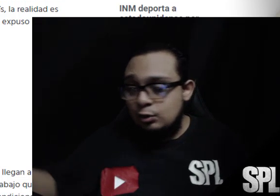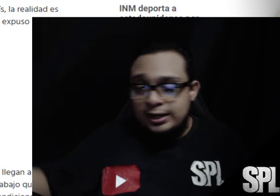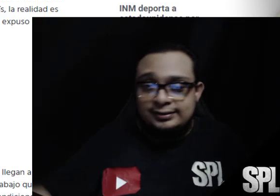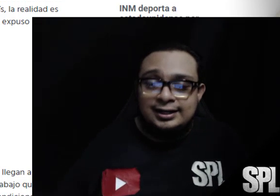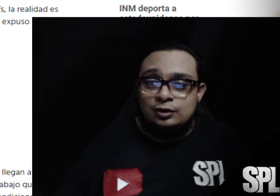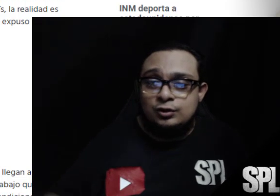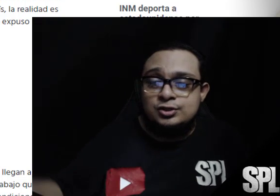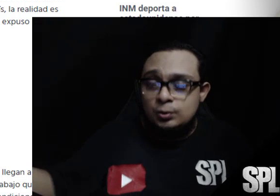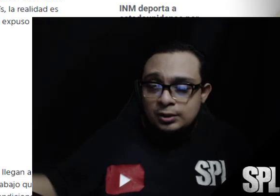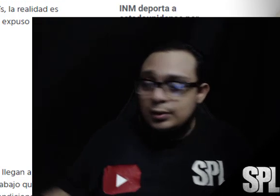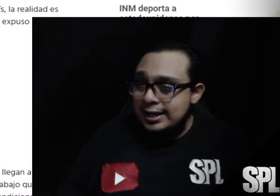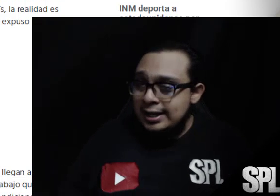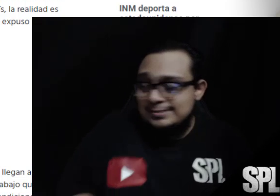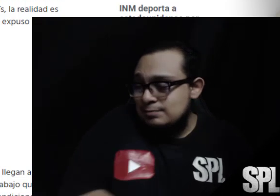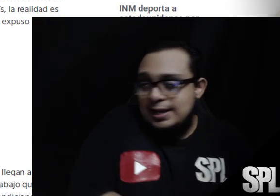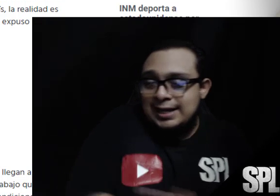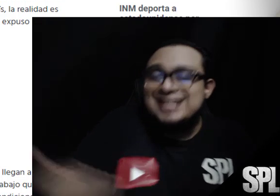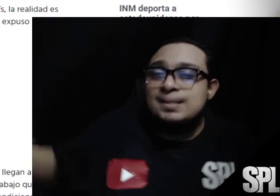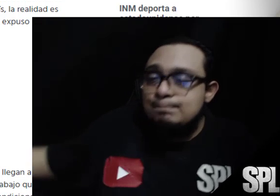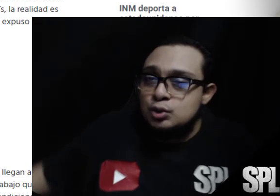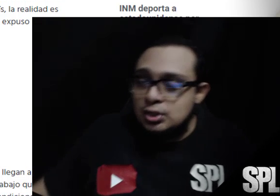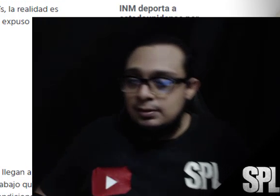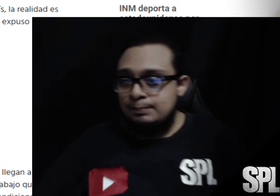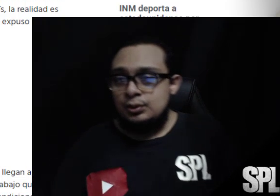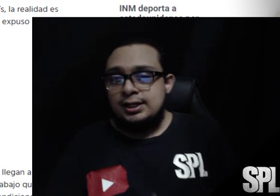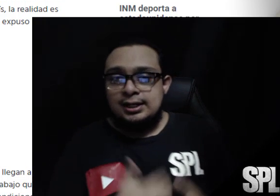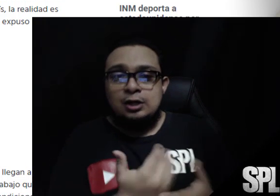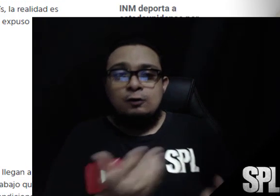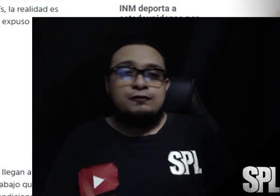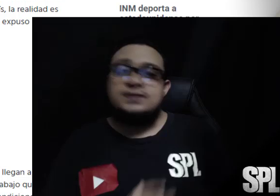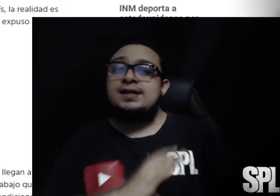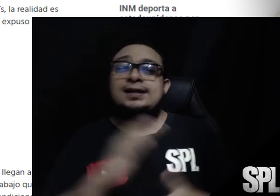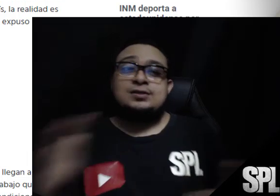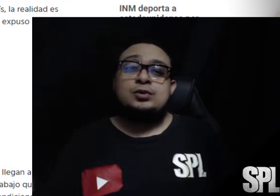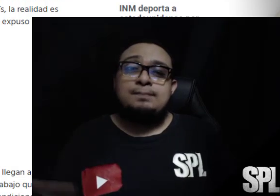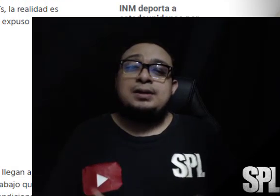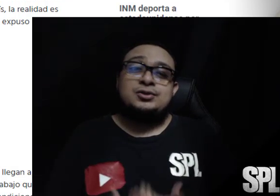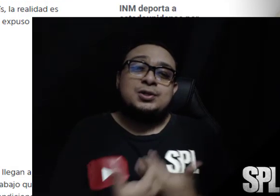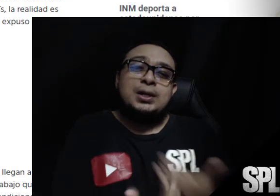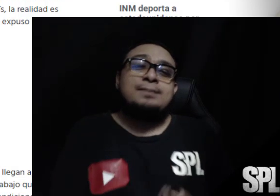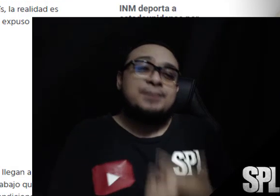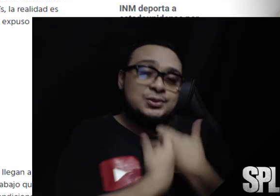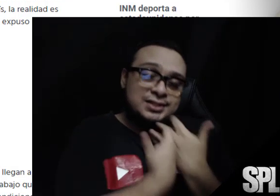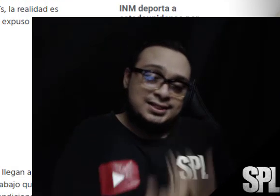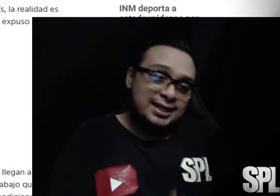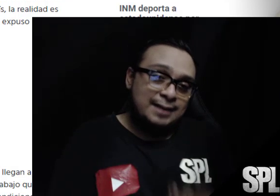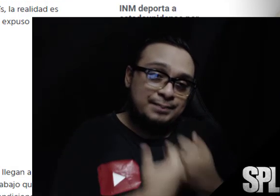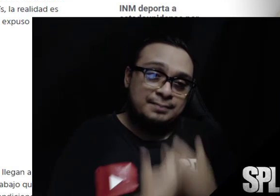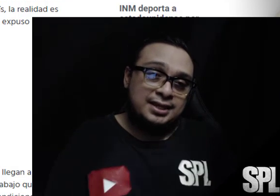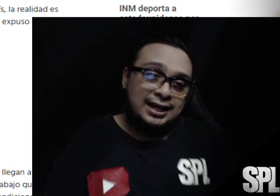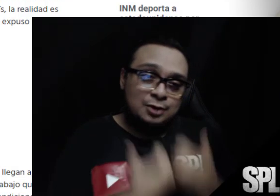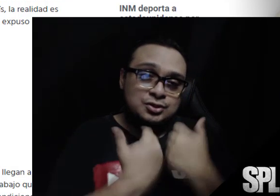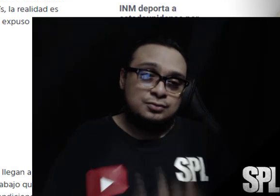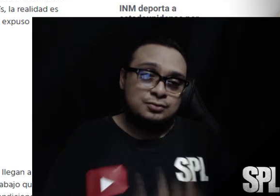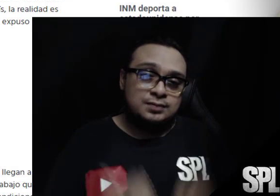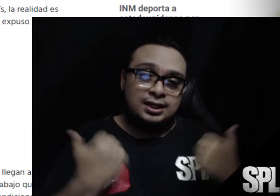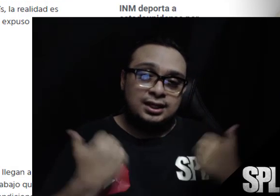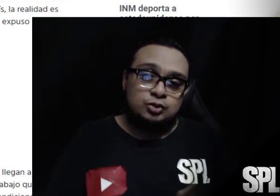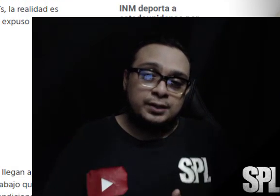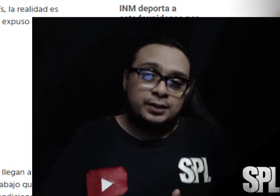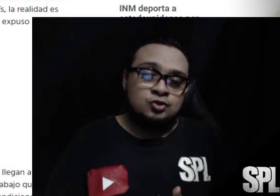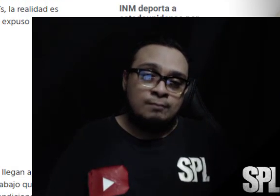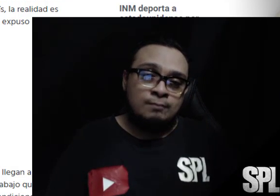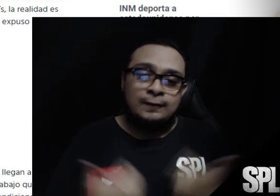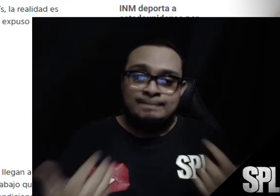y la cuarentena y todo esto bueno es y casi imposible poder ofrecerles un empleo si no hay empleos ni siquiera para mexicanos y muchos